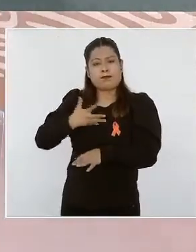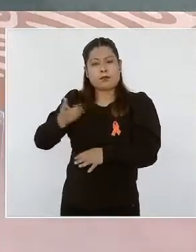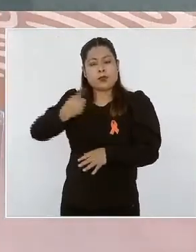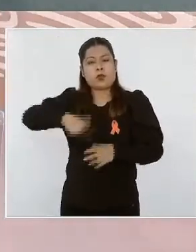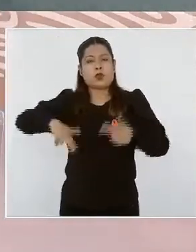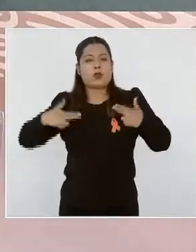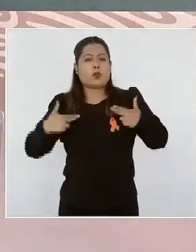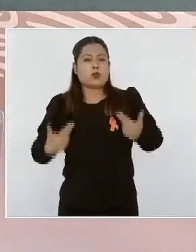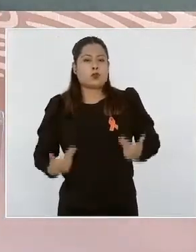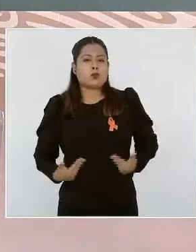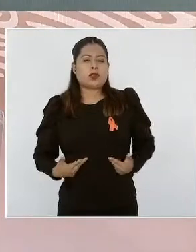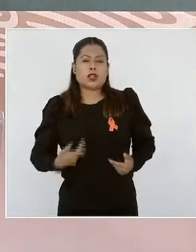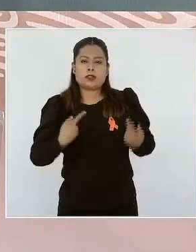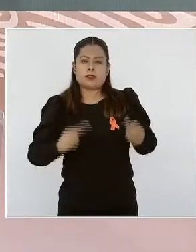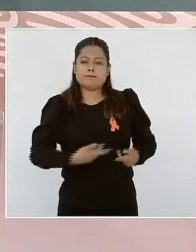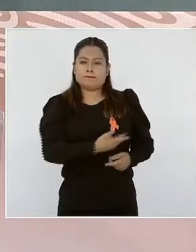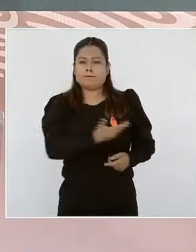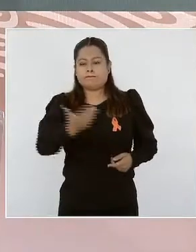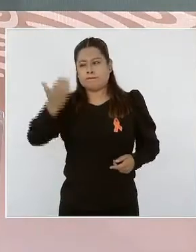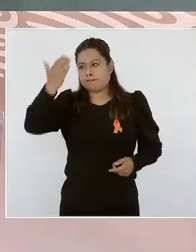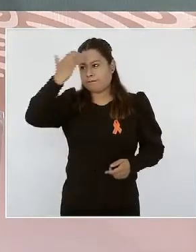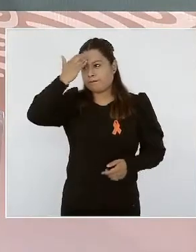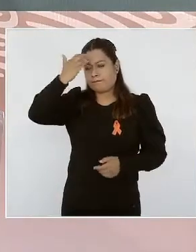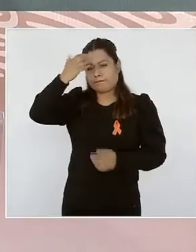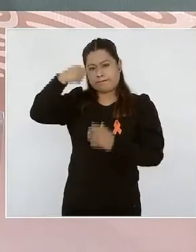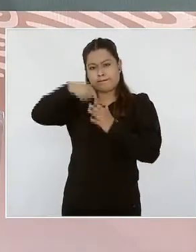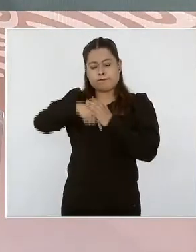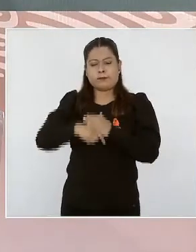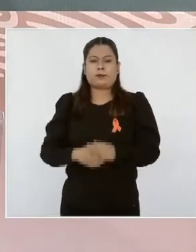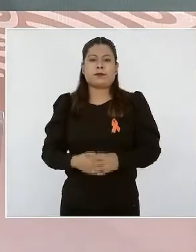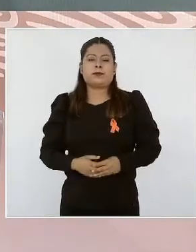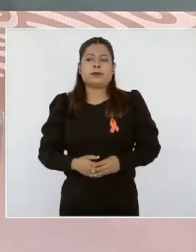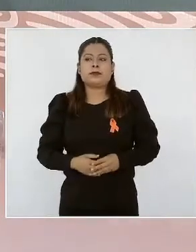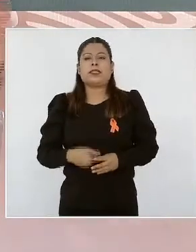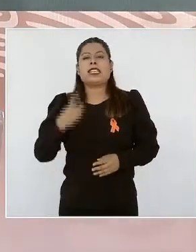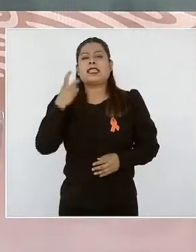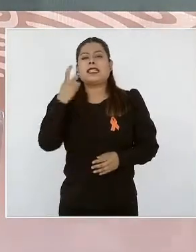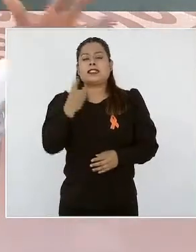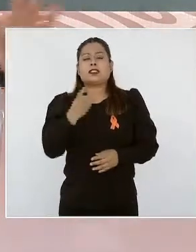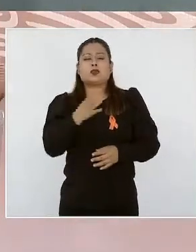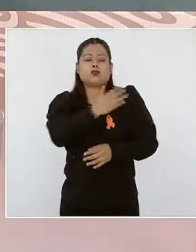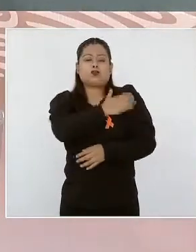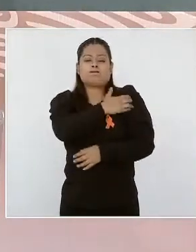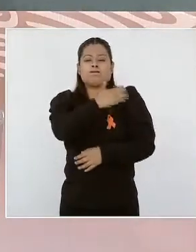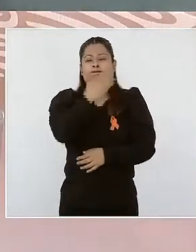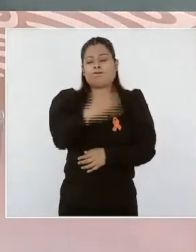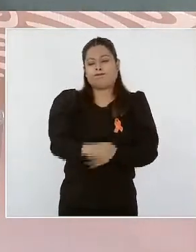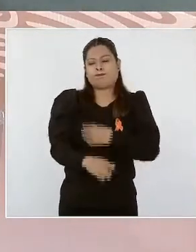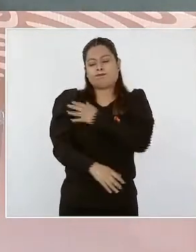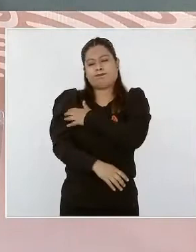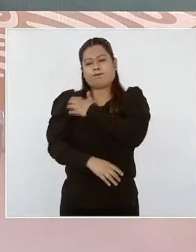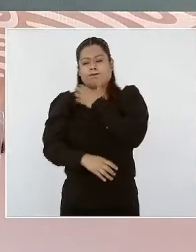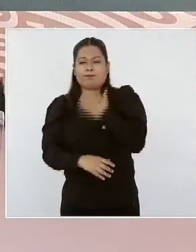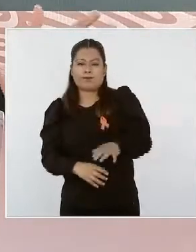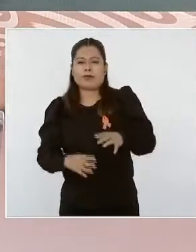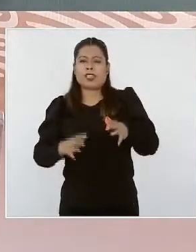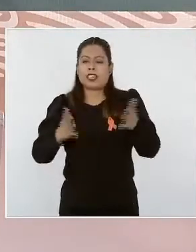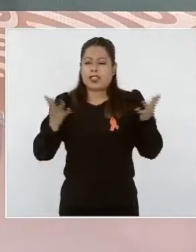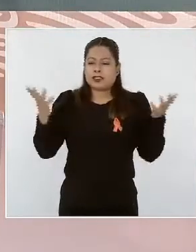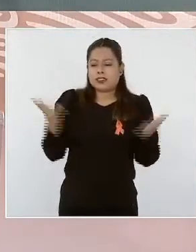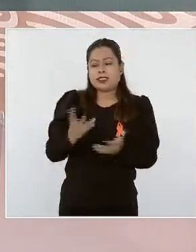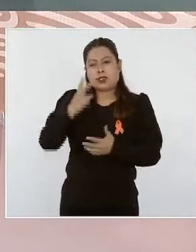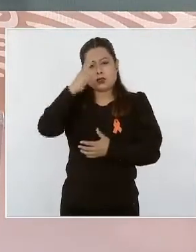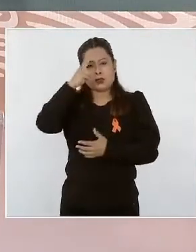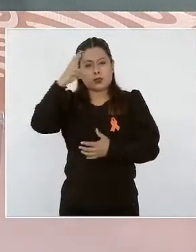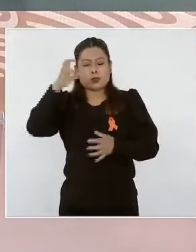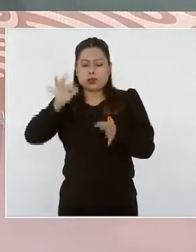seres humanos que el conocimiento, porque es lo que nos empodera a lograr nuestros